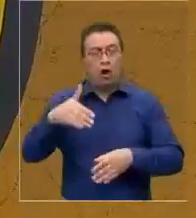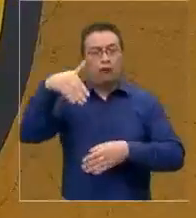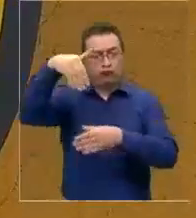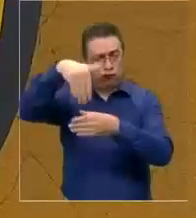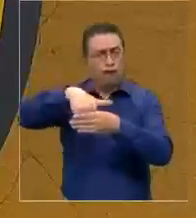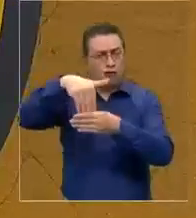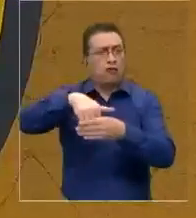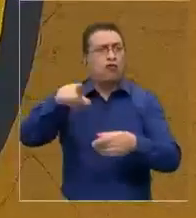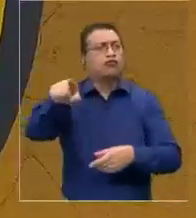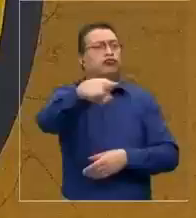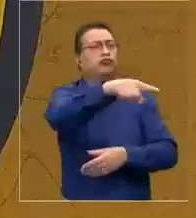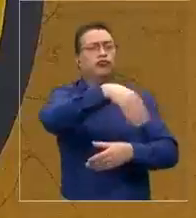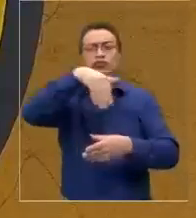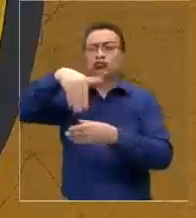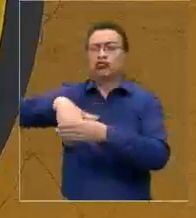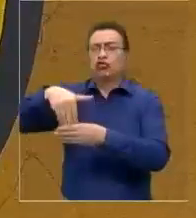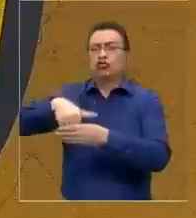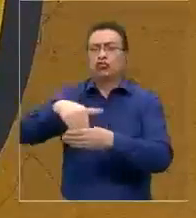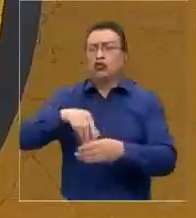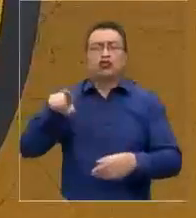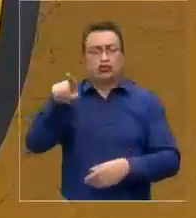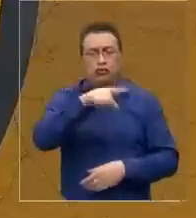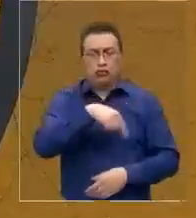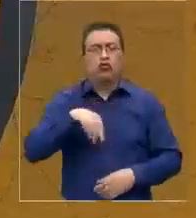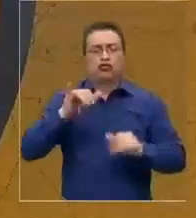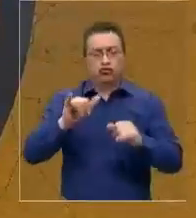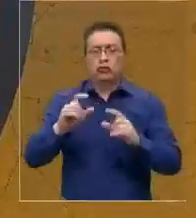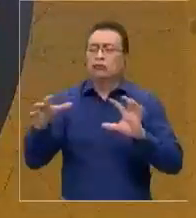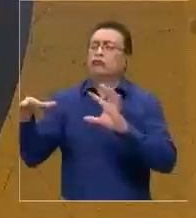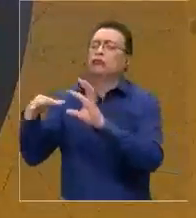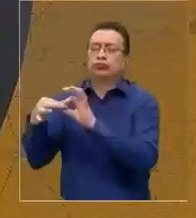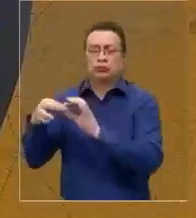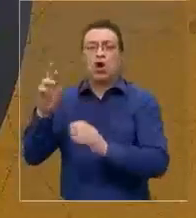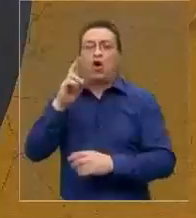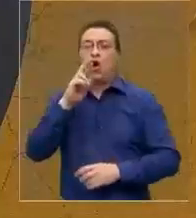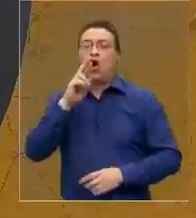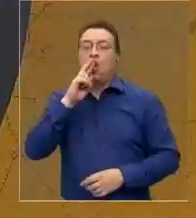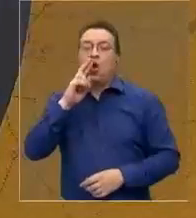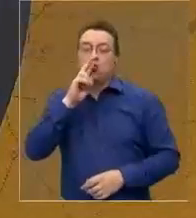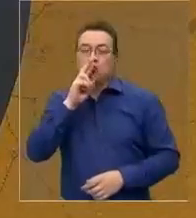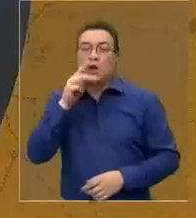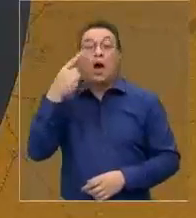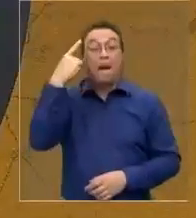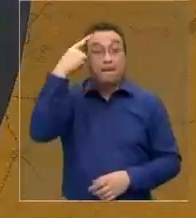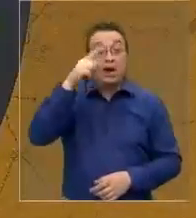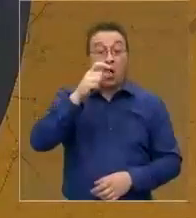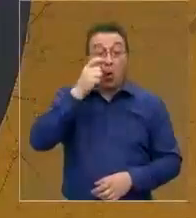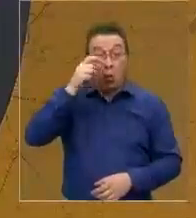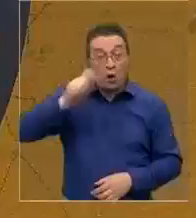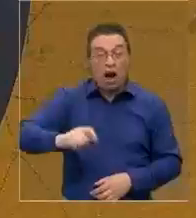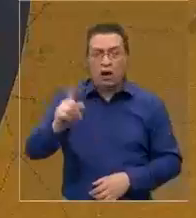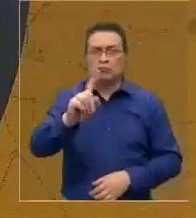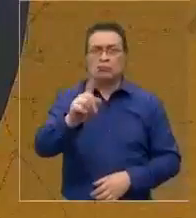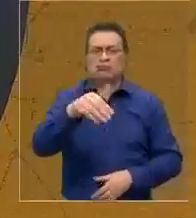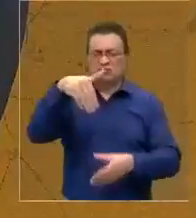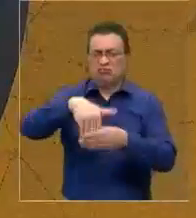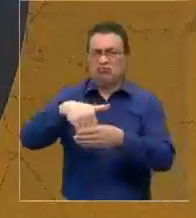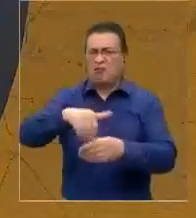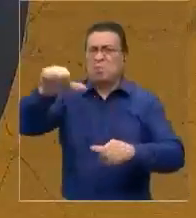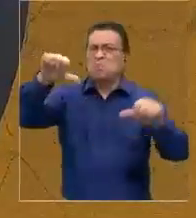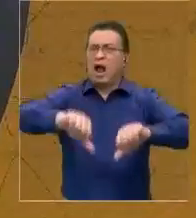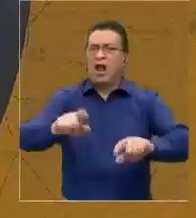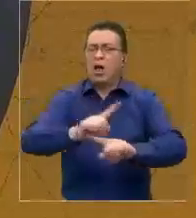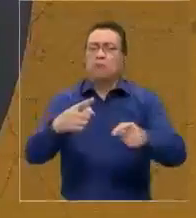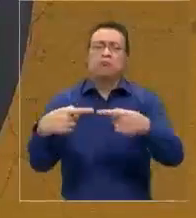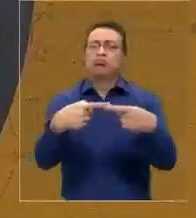plebiscito, y se hizo a la gente votar. Y la gente votó anexarse a Rusia, pero Ucrania no reconoce los resultados de ese plebiscito. Entonces todavía hay un conflicto ahí.